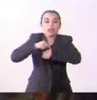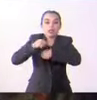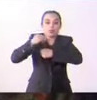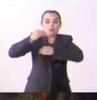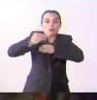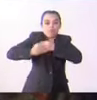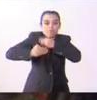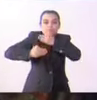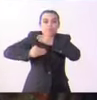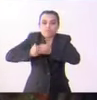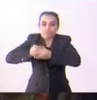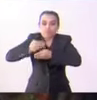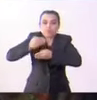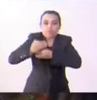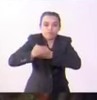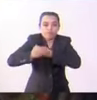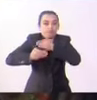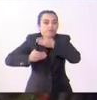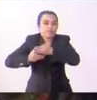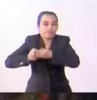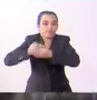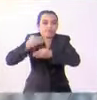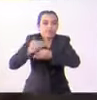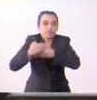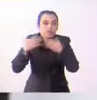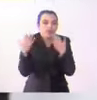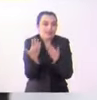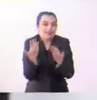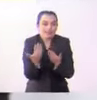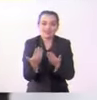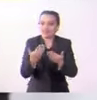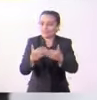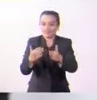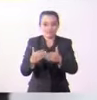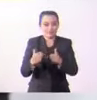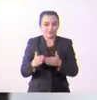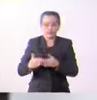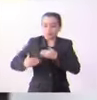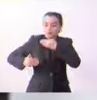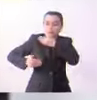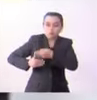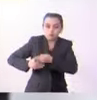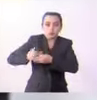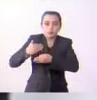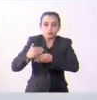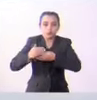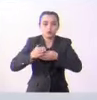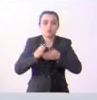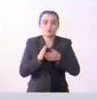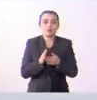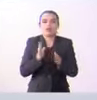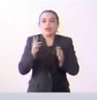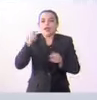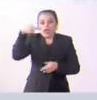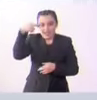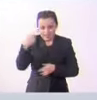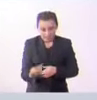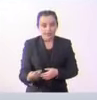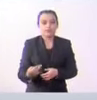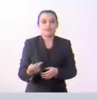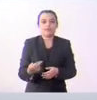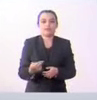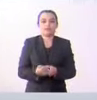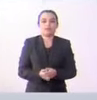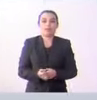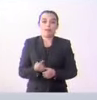van sucediendo los hechos, ya que trata de presentarlos tal y como suceden en la realidad. Los personajes en los cuentos